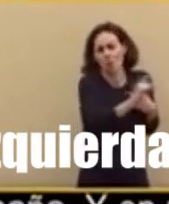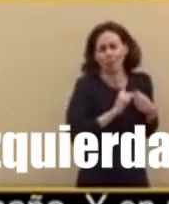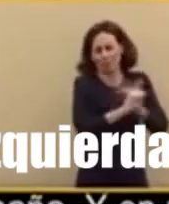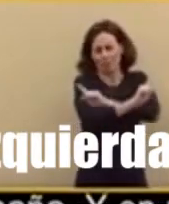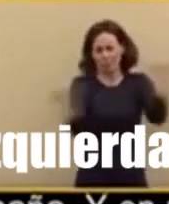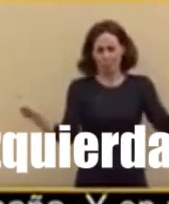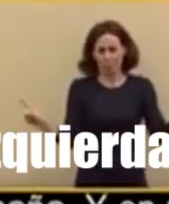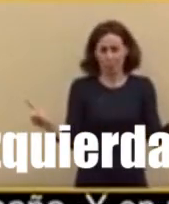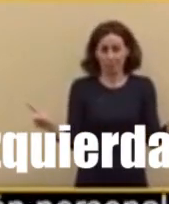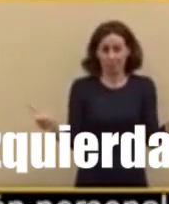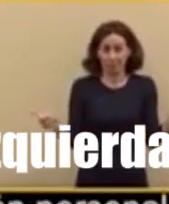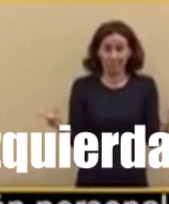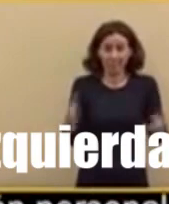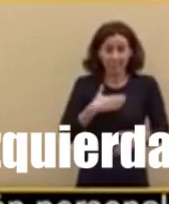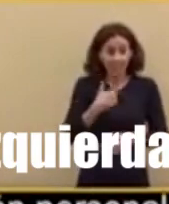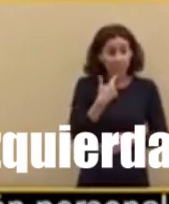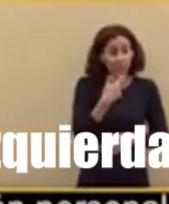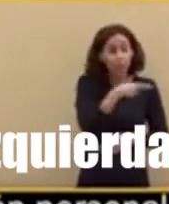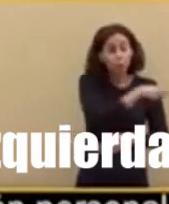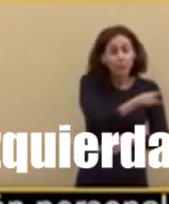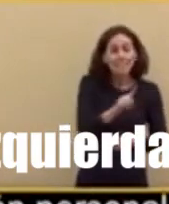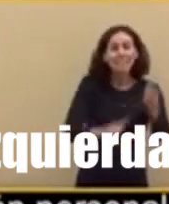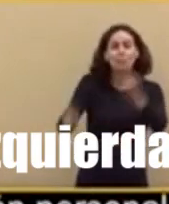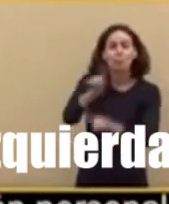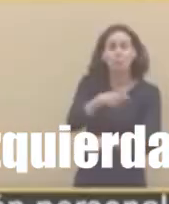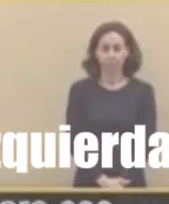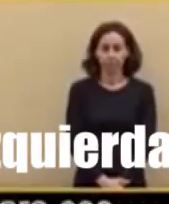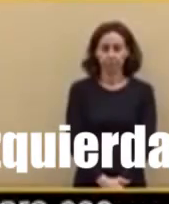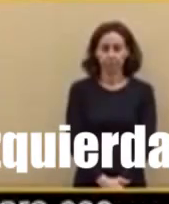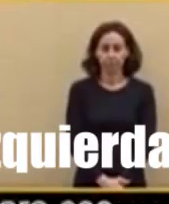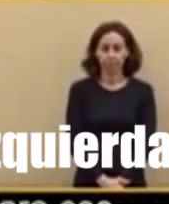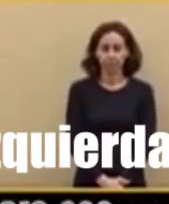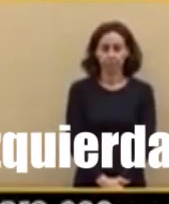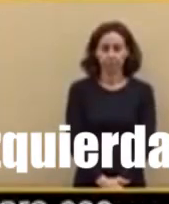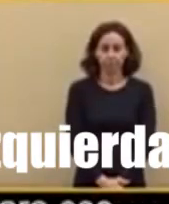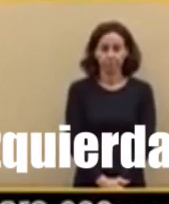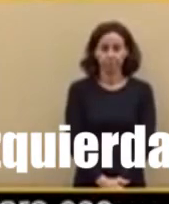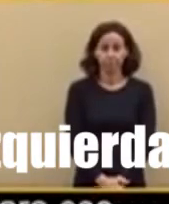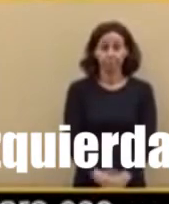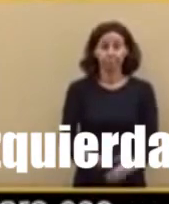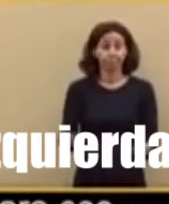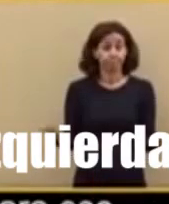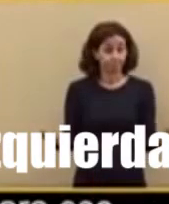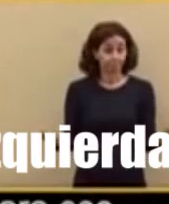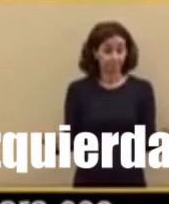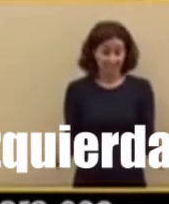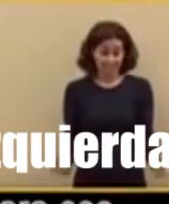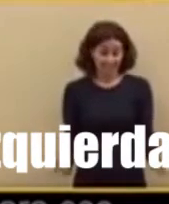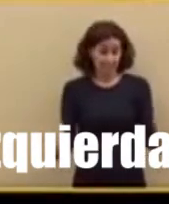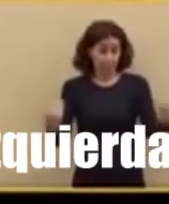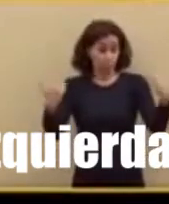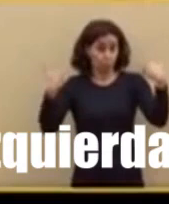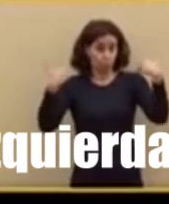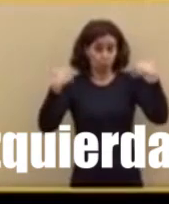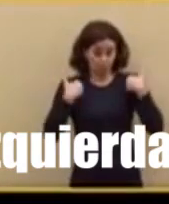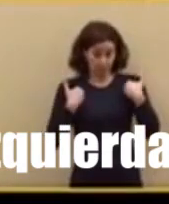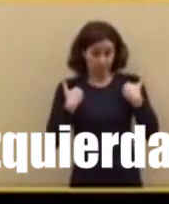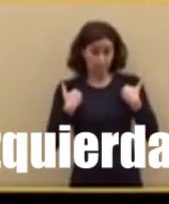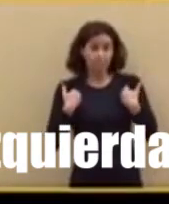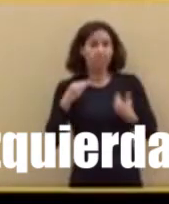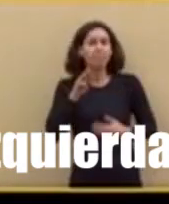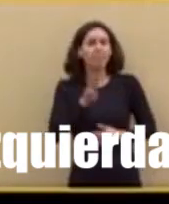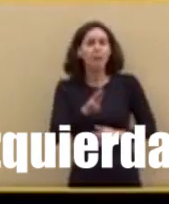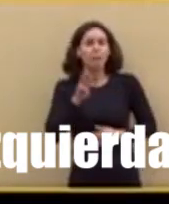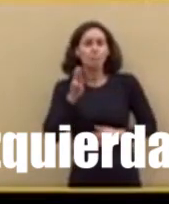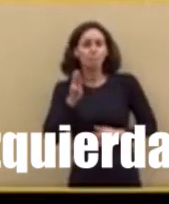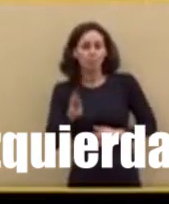puede ser parte de la solución que mi partido representa. La responsabilidad fundacional del partido que presido fue unir a todo lo que estuviera